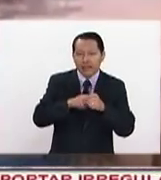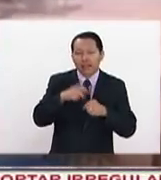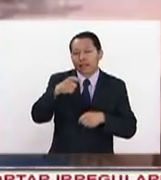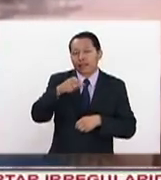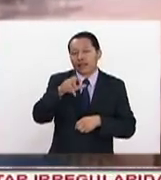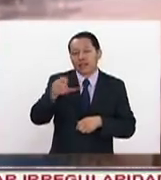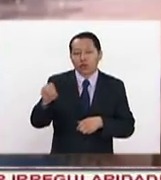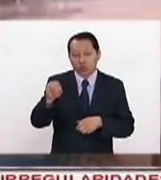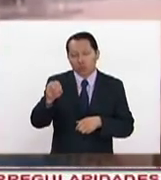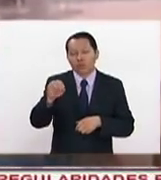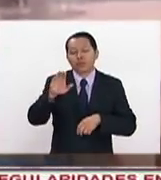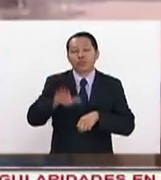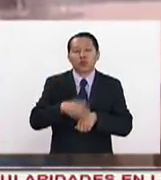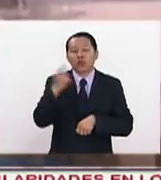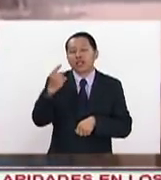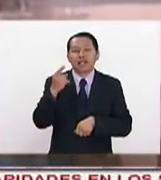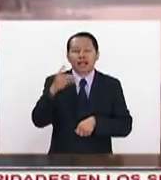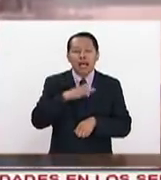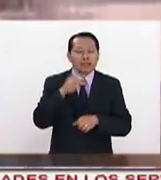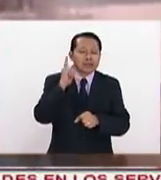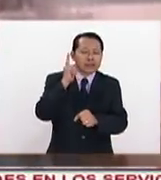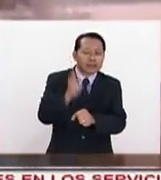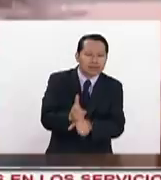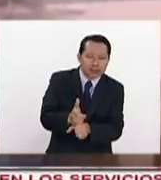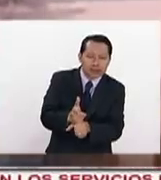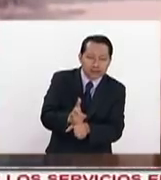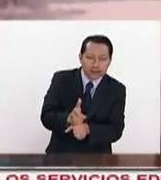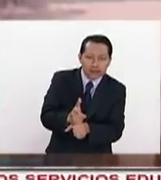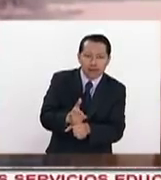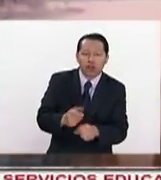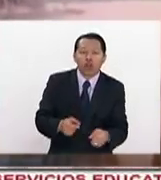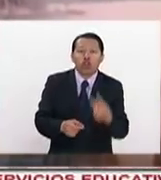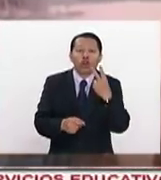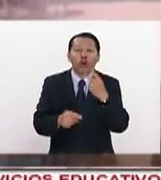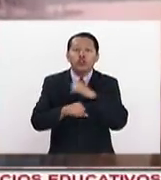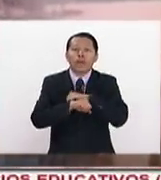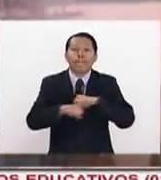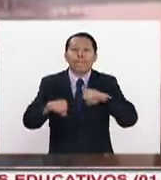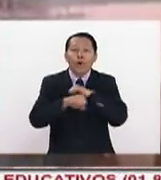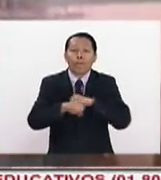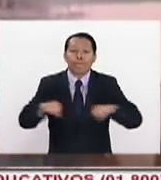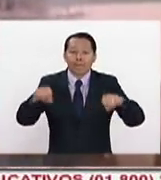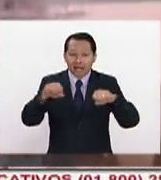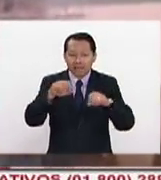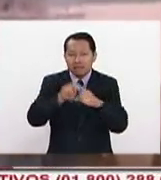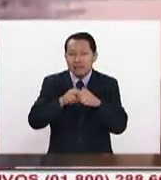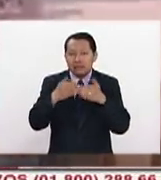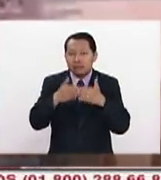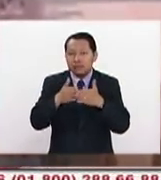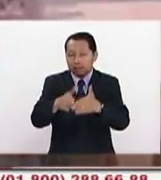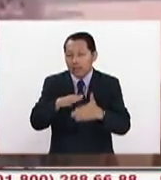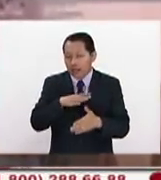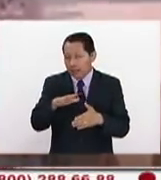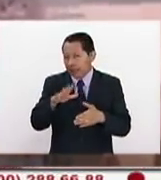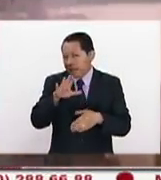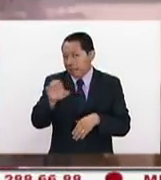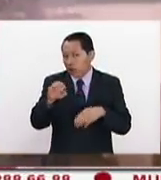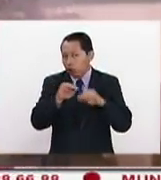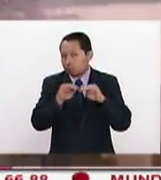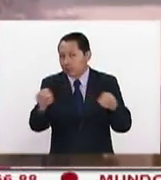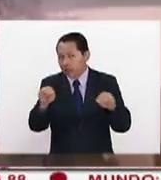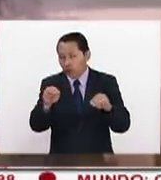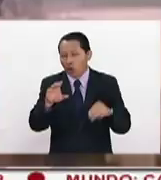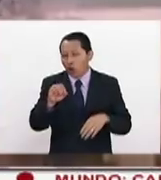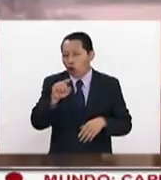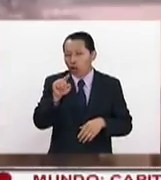Roo. Lo anterior, luego de que fueron halladas 2 bombas sin detonar en una embarcación que se ubicaba a 500 metros de la costa